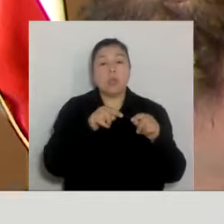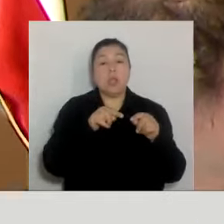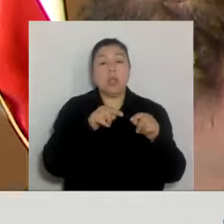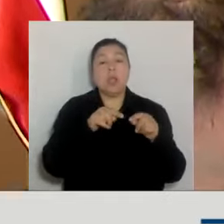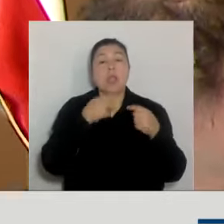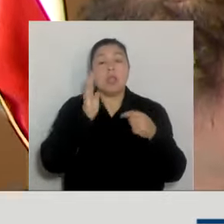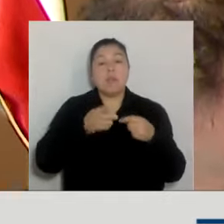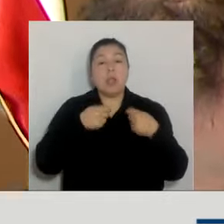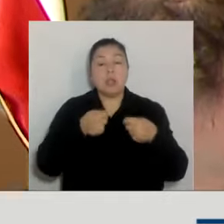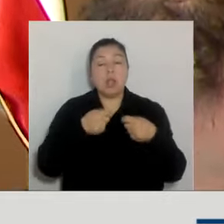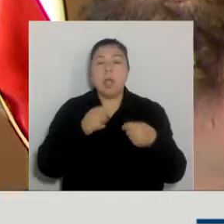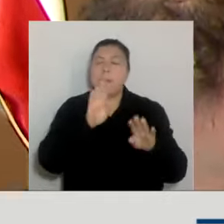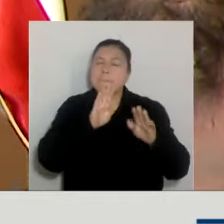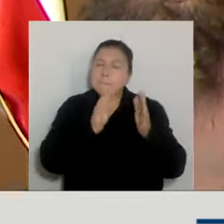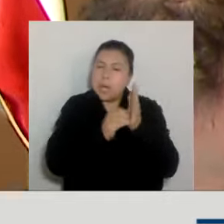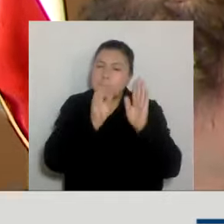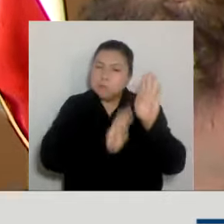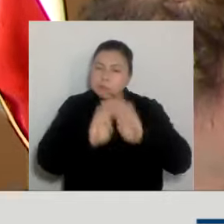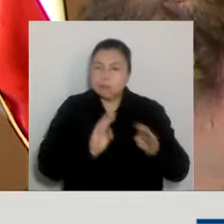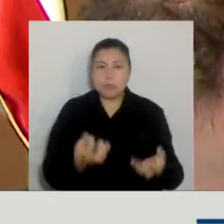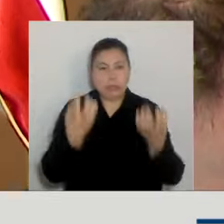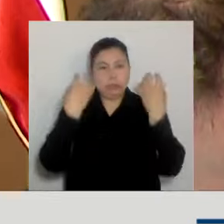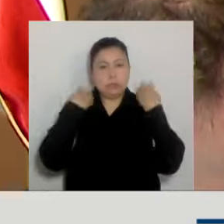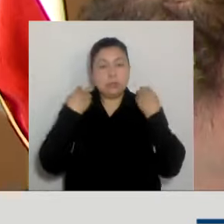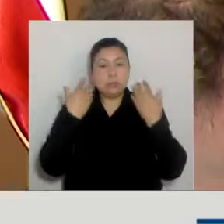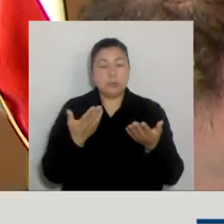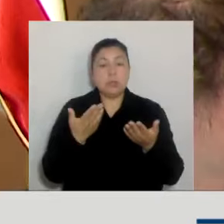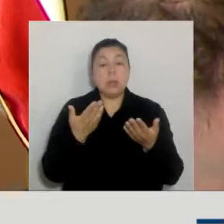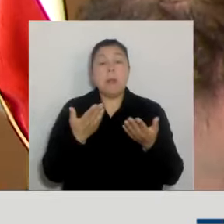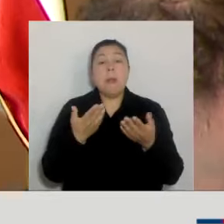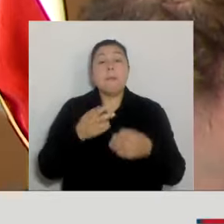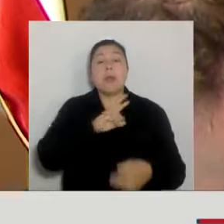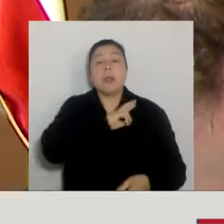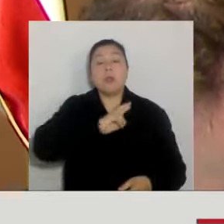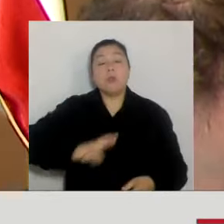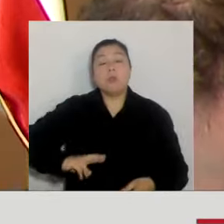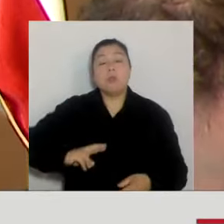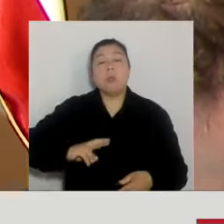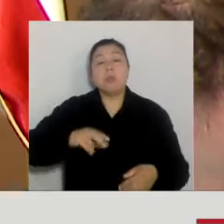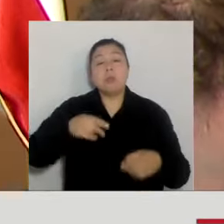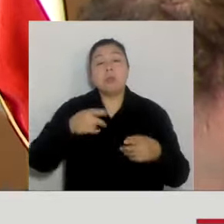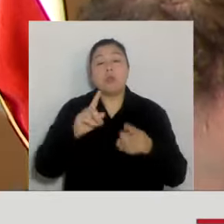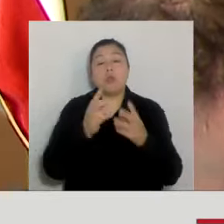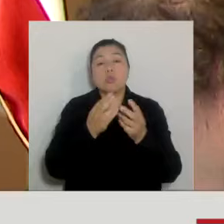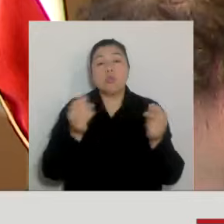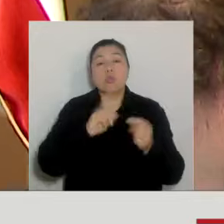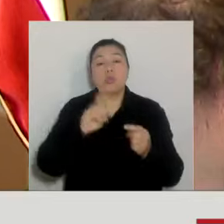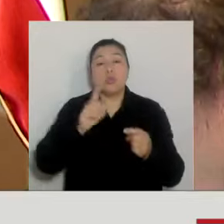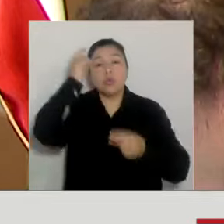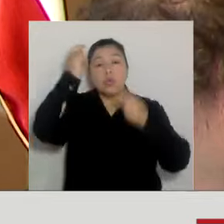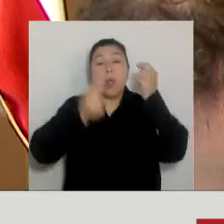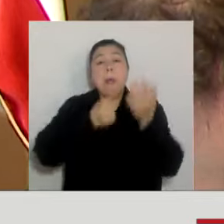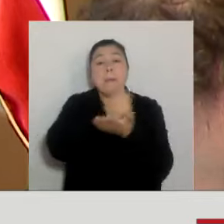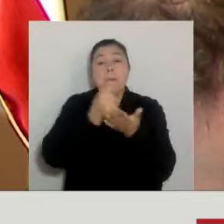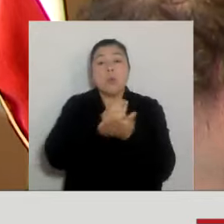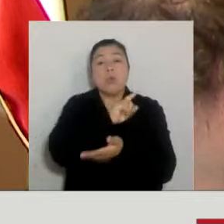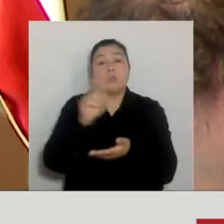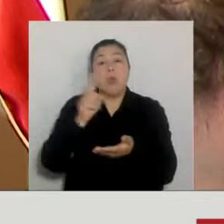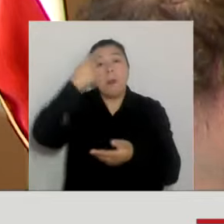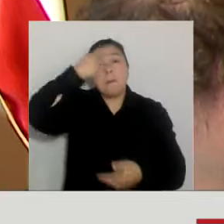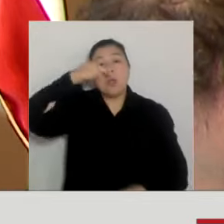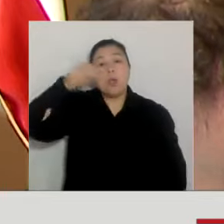con mucho más cuidado y responsabilidad para los republicanos presidenta la solución no es crear más burocracia pero hoy